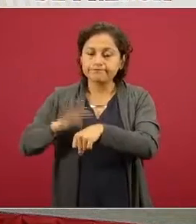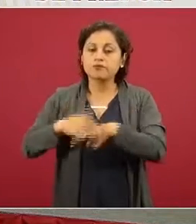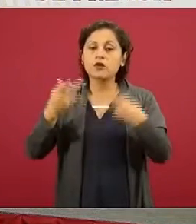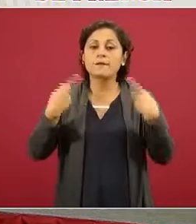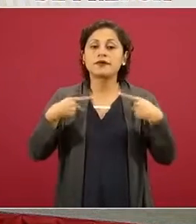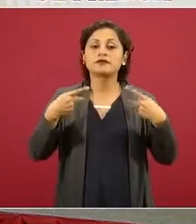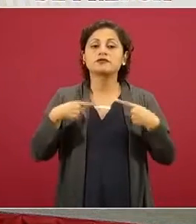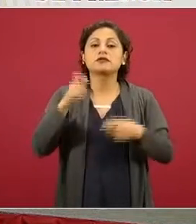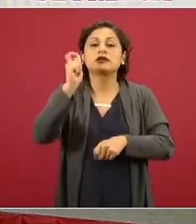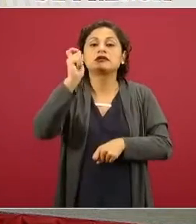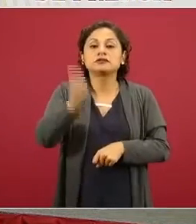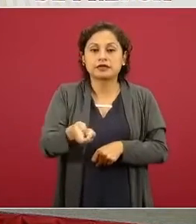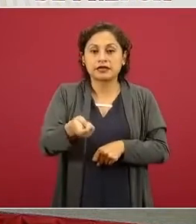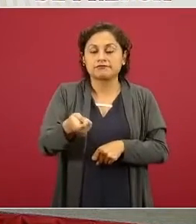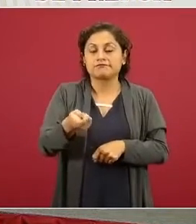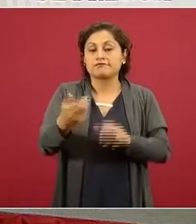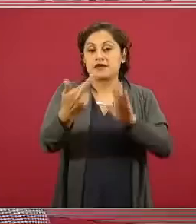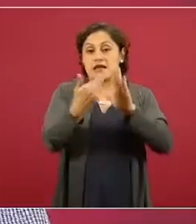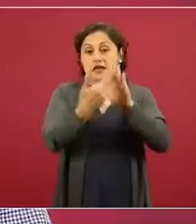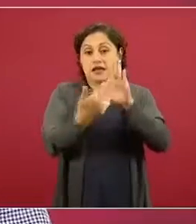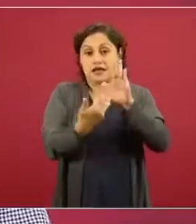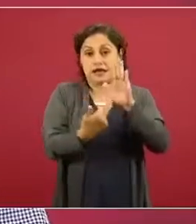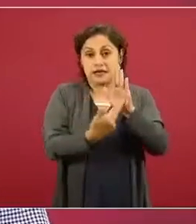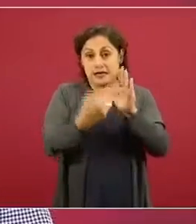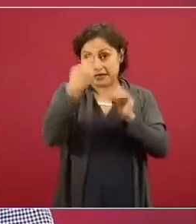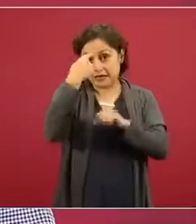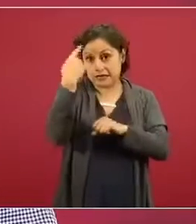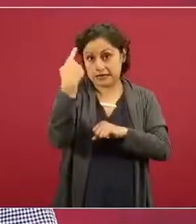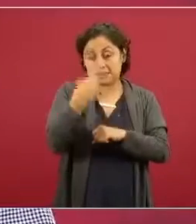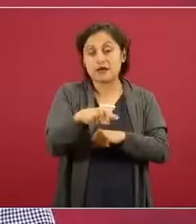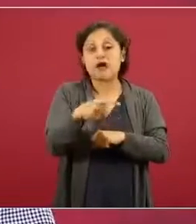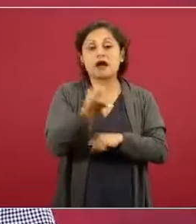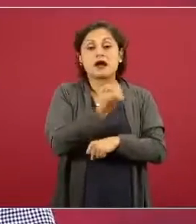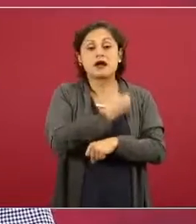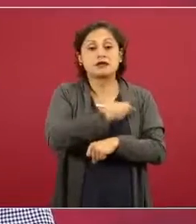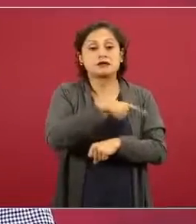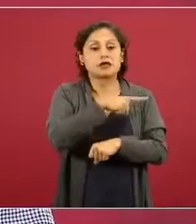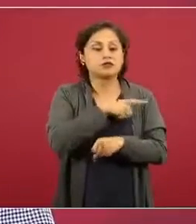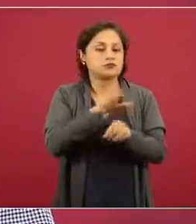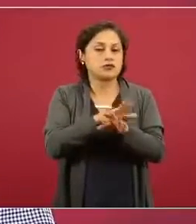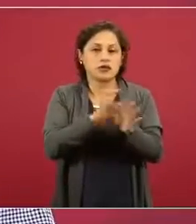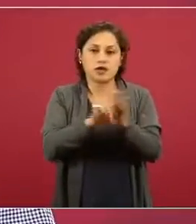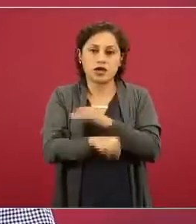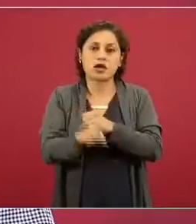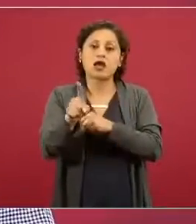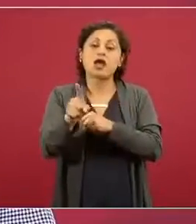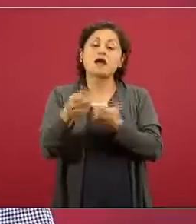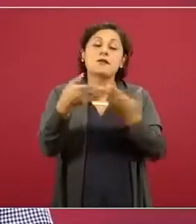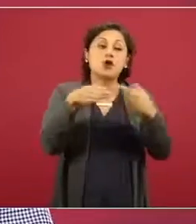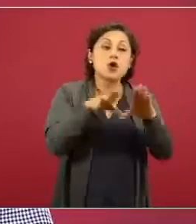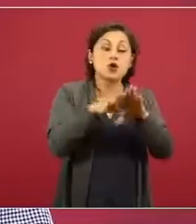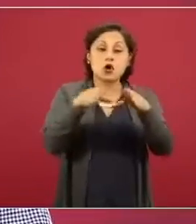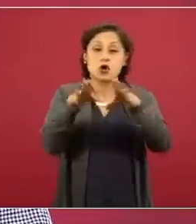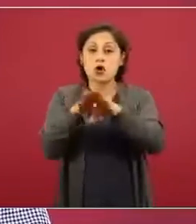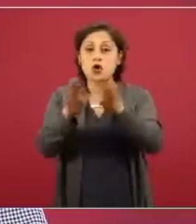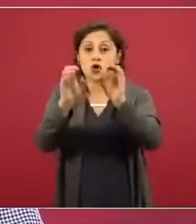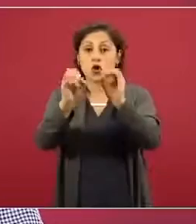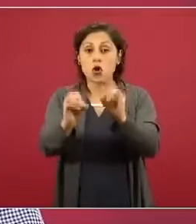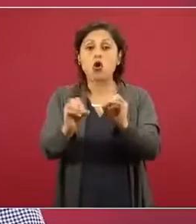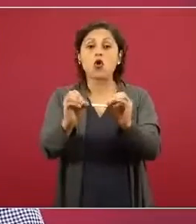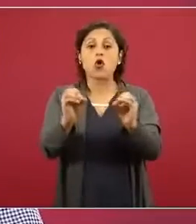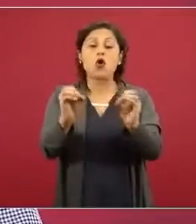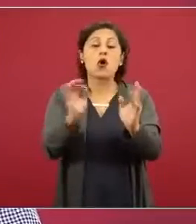se logre como medidas de salud pública en disminuir o hacer medidas que disminuyan